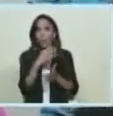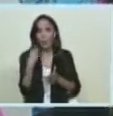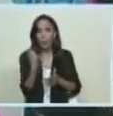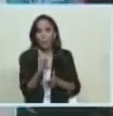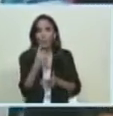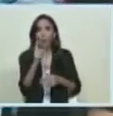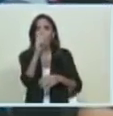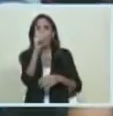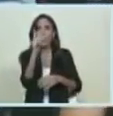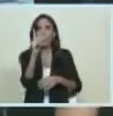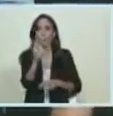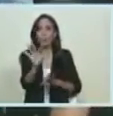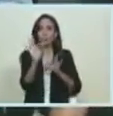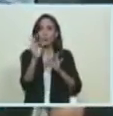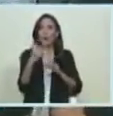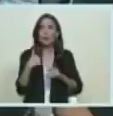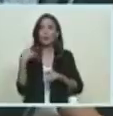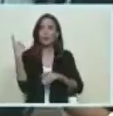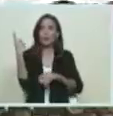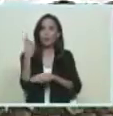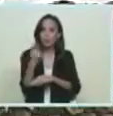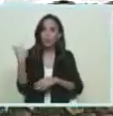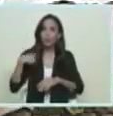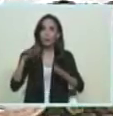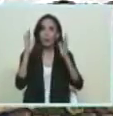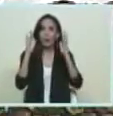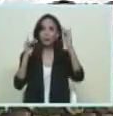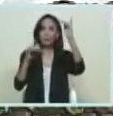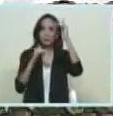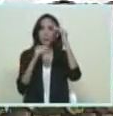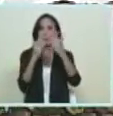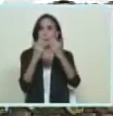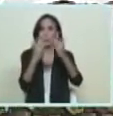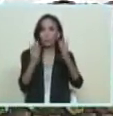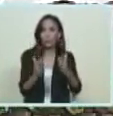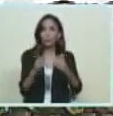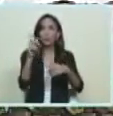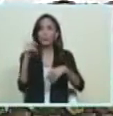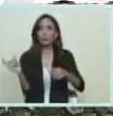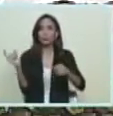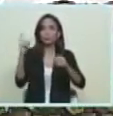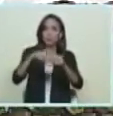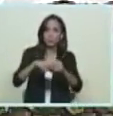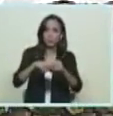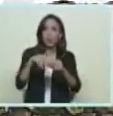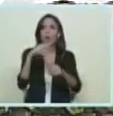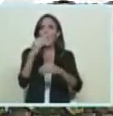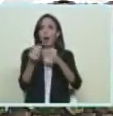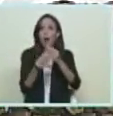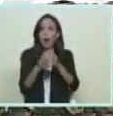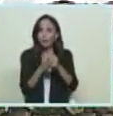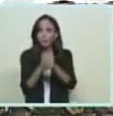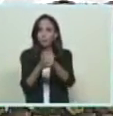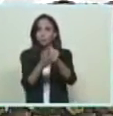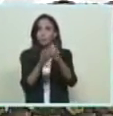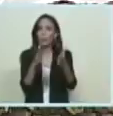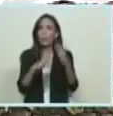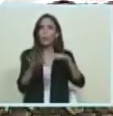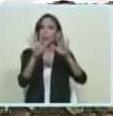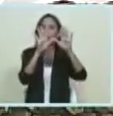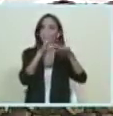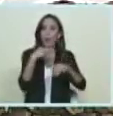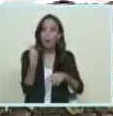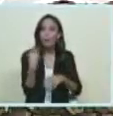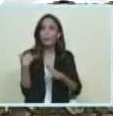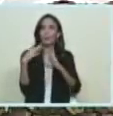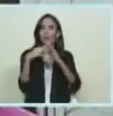nacionales. A mí me va a tocar atender, incorporar y hacerle seguimiento a 10 jóvenes